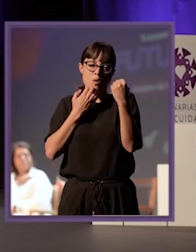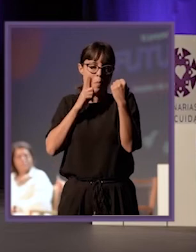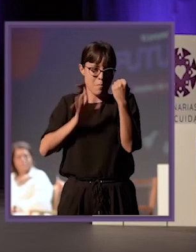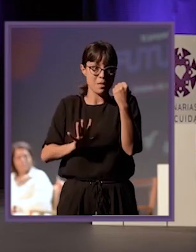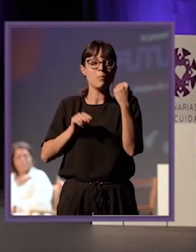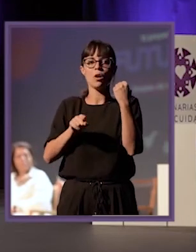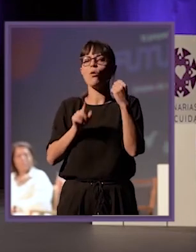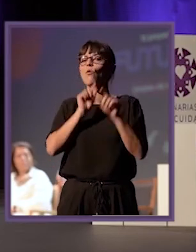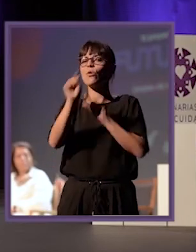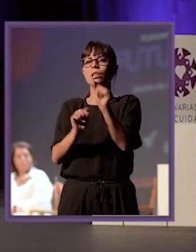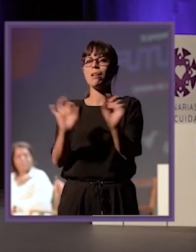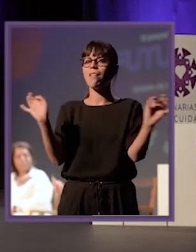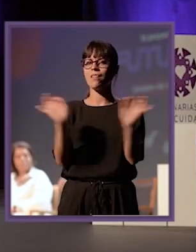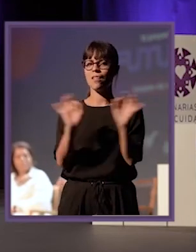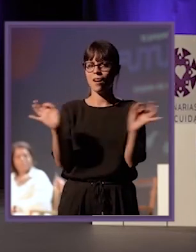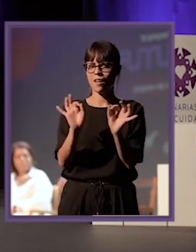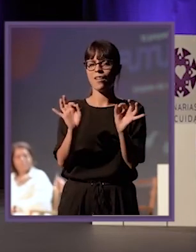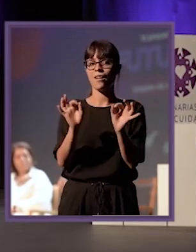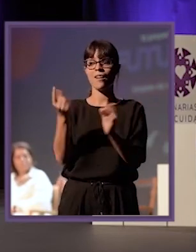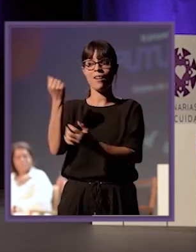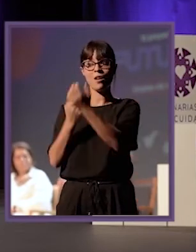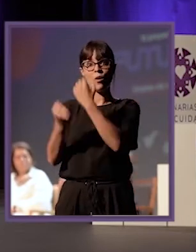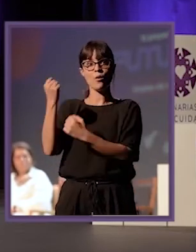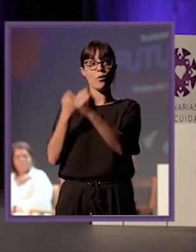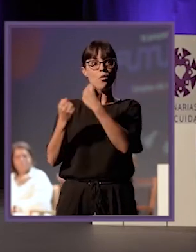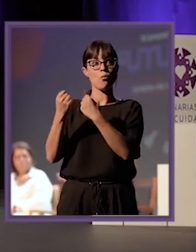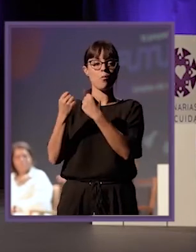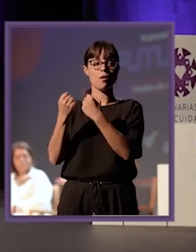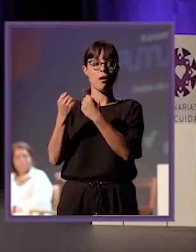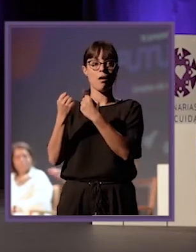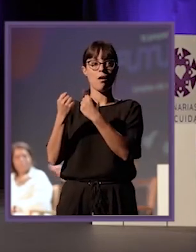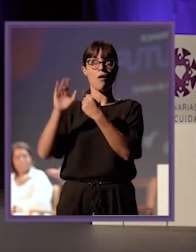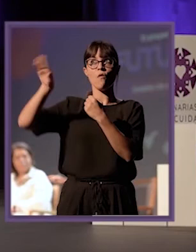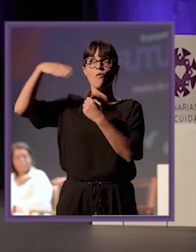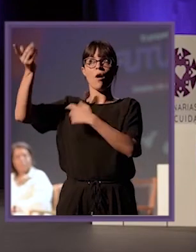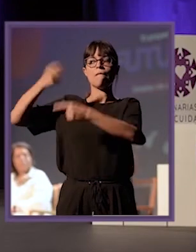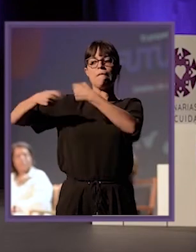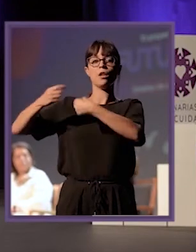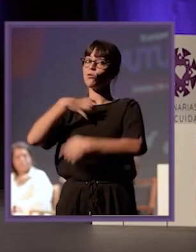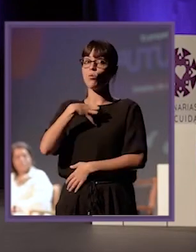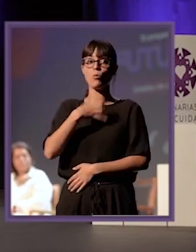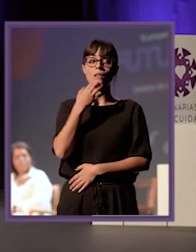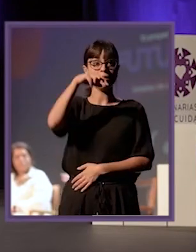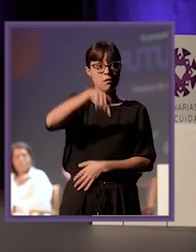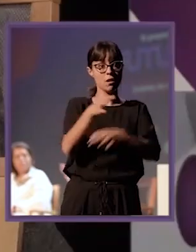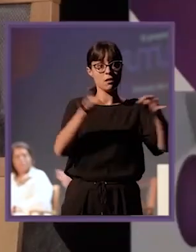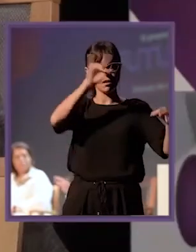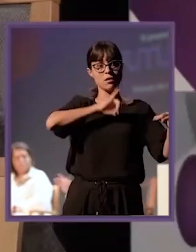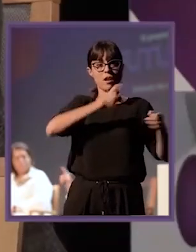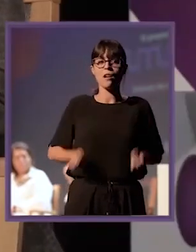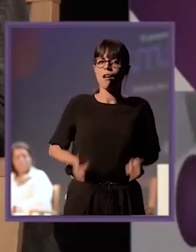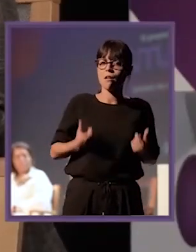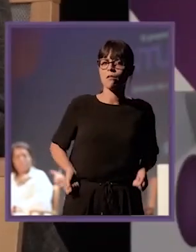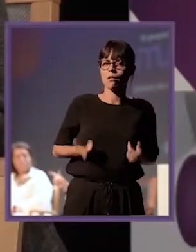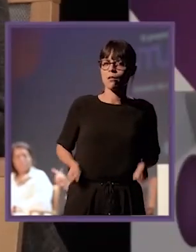no contaminante, es una economía que no se puede deslocalizar, la economía que se crea en Canarias se va a quedar en Canarias y es una economía